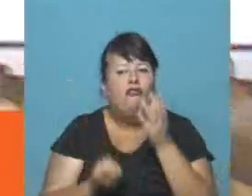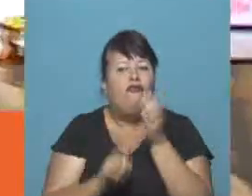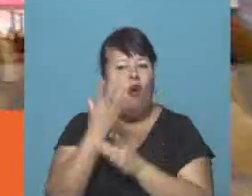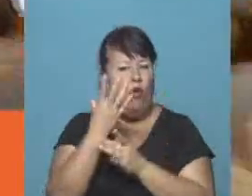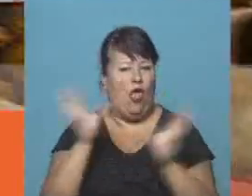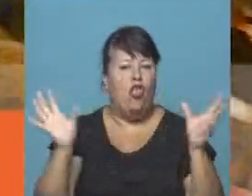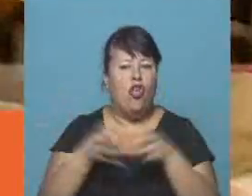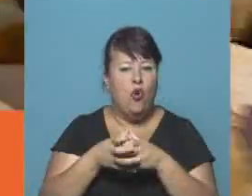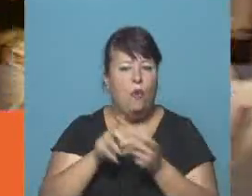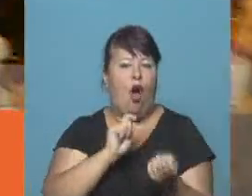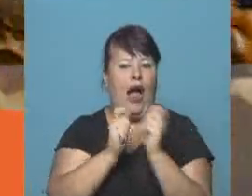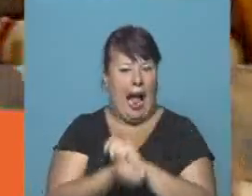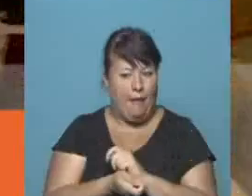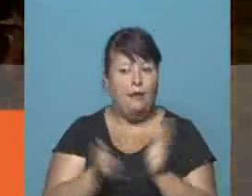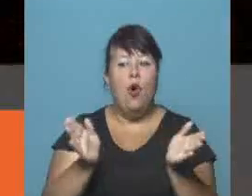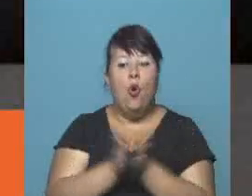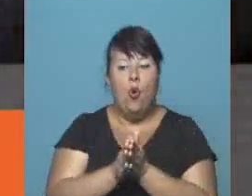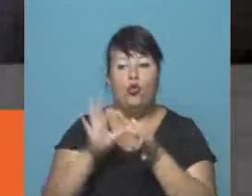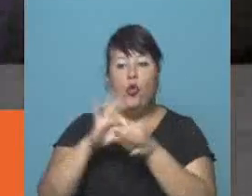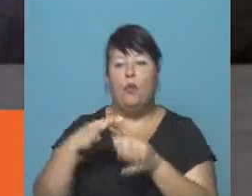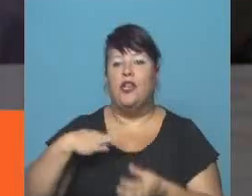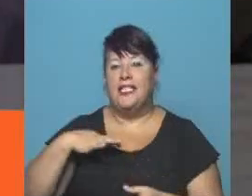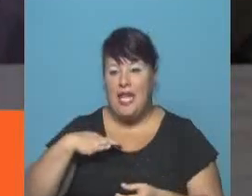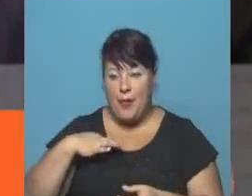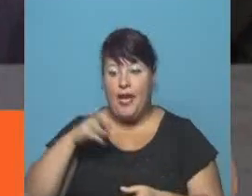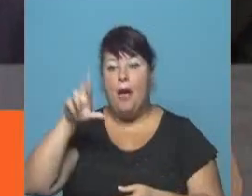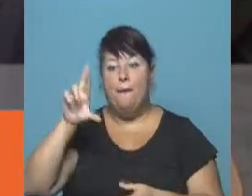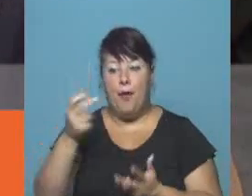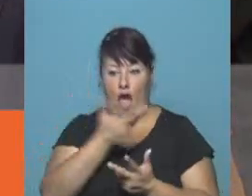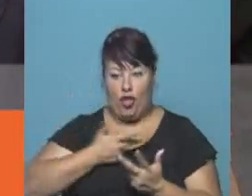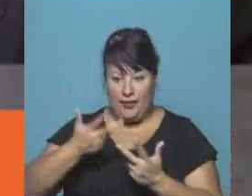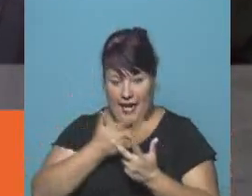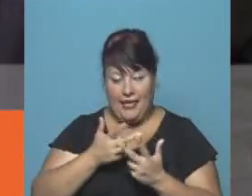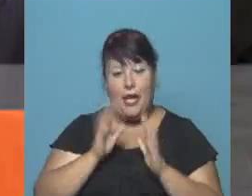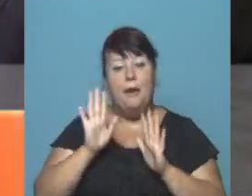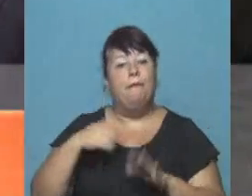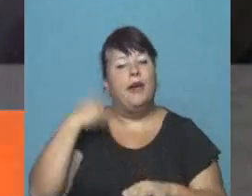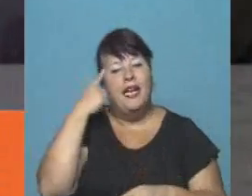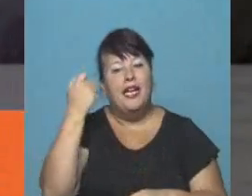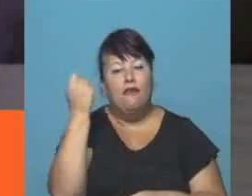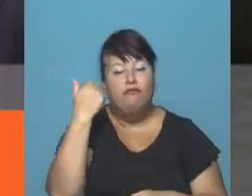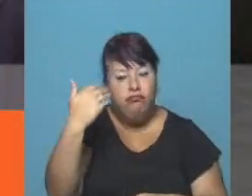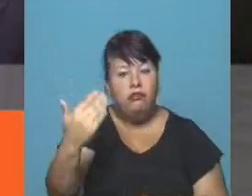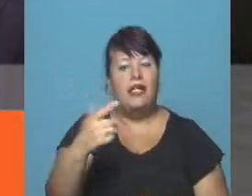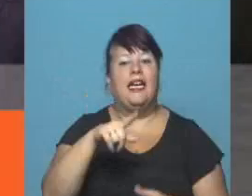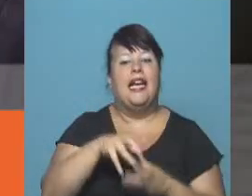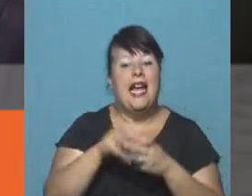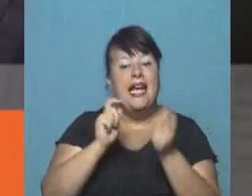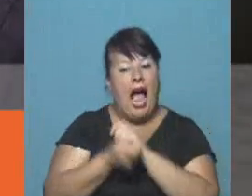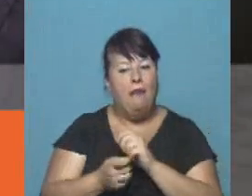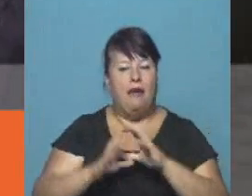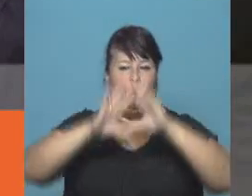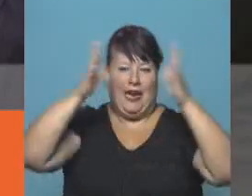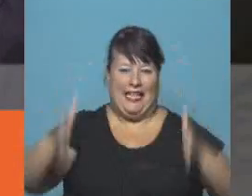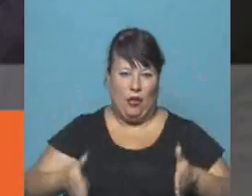de la agrupación Cambiemos, junto con la coalición cívica y el PRO, pero lo que aspiramos es que Cambiemos se